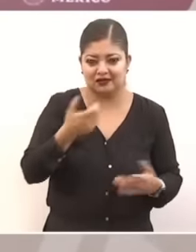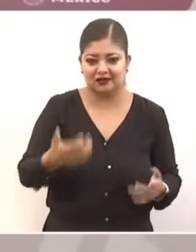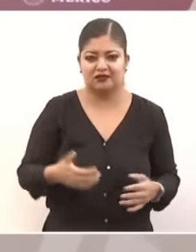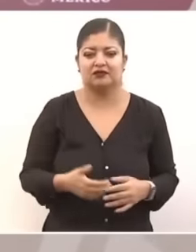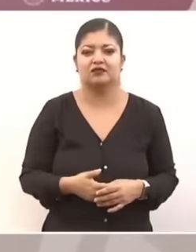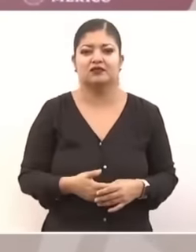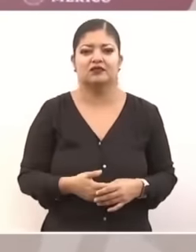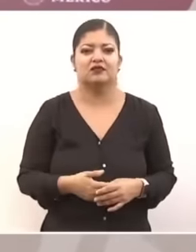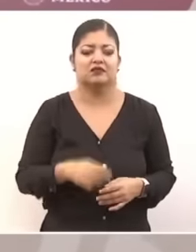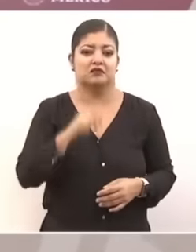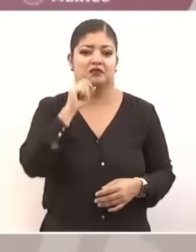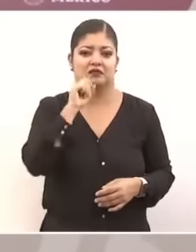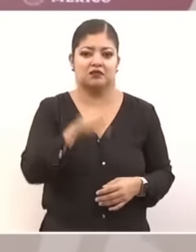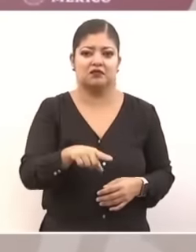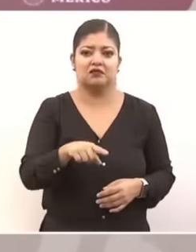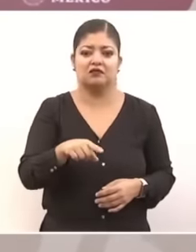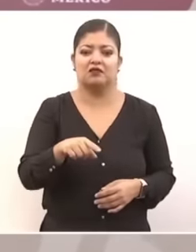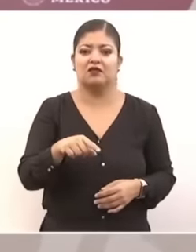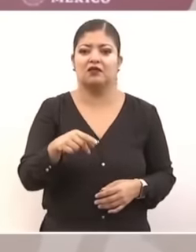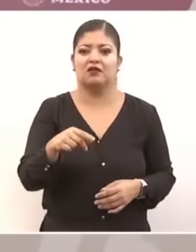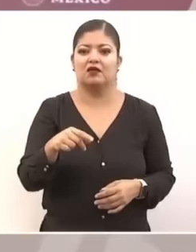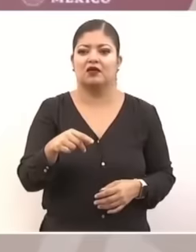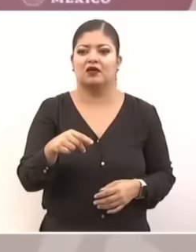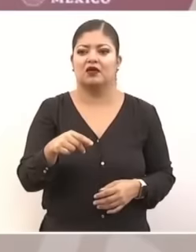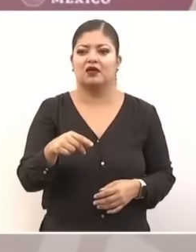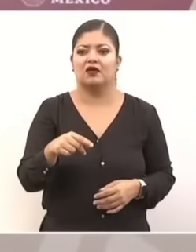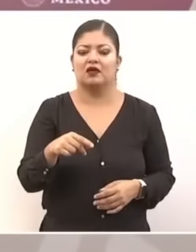en algunos casos no fuimos